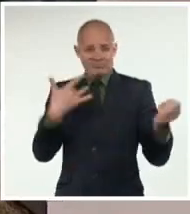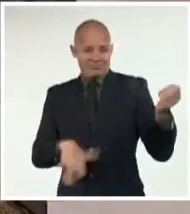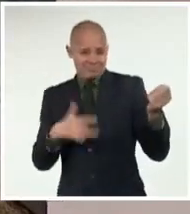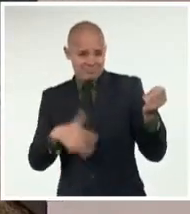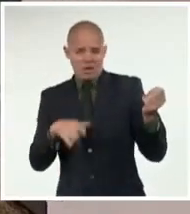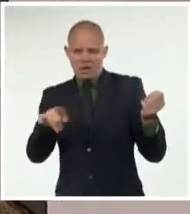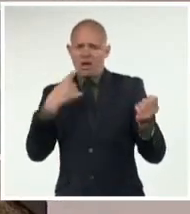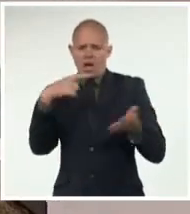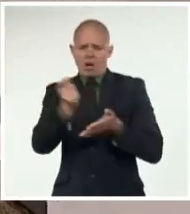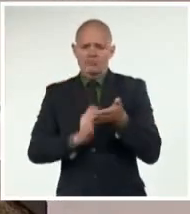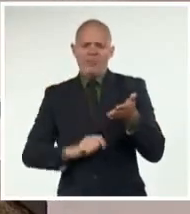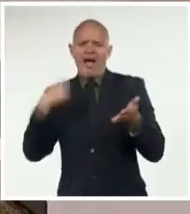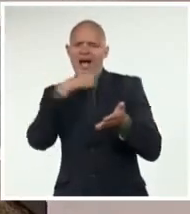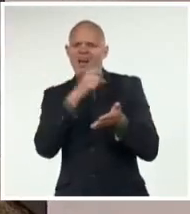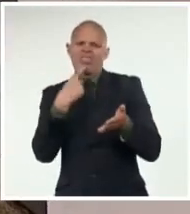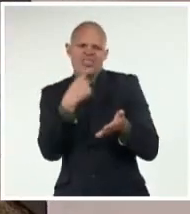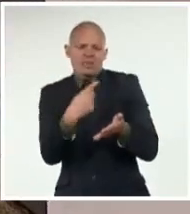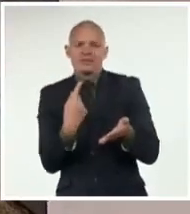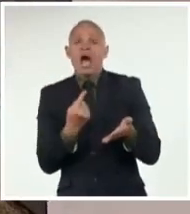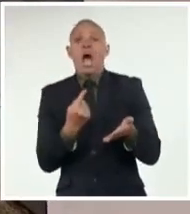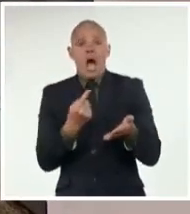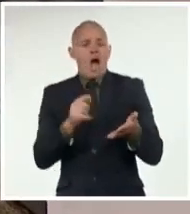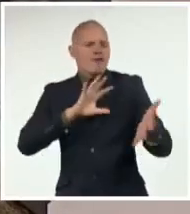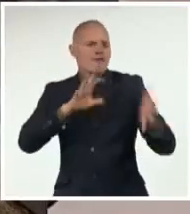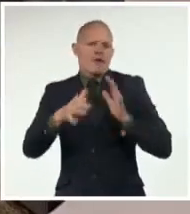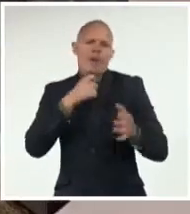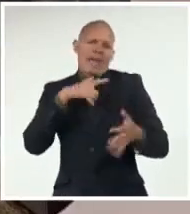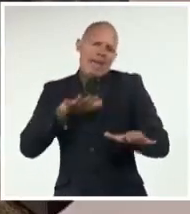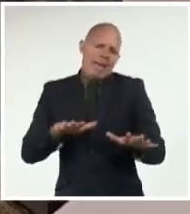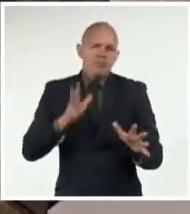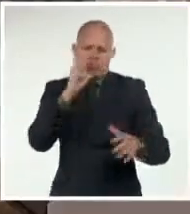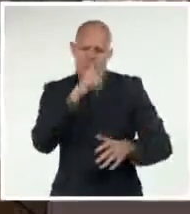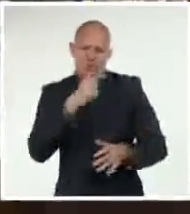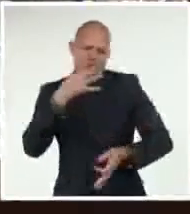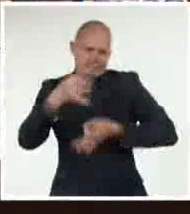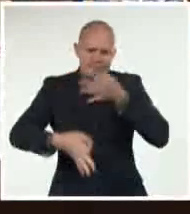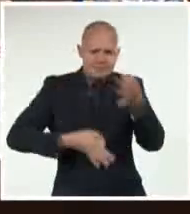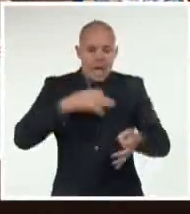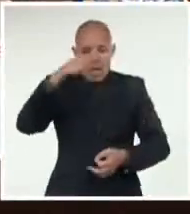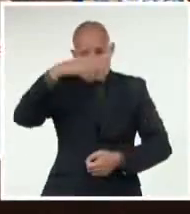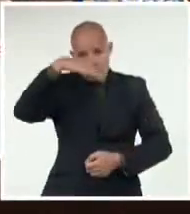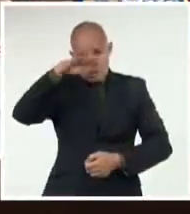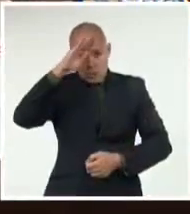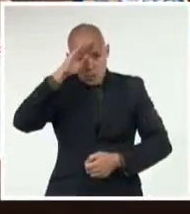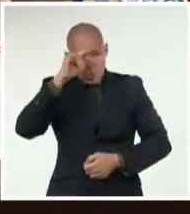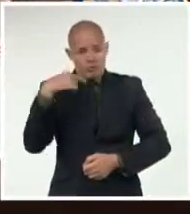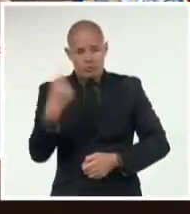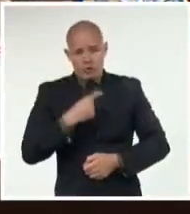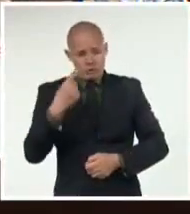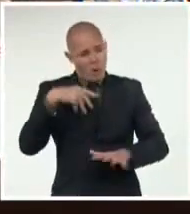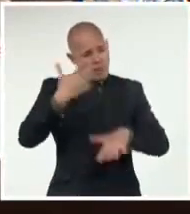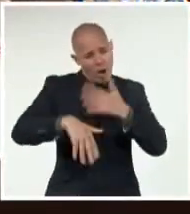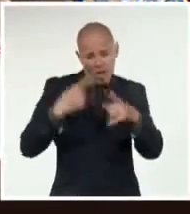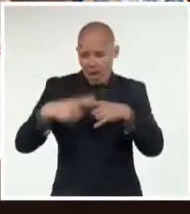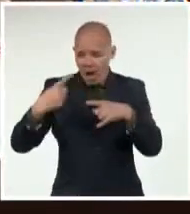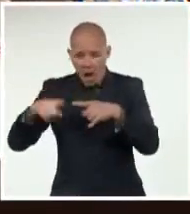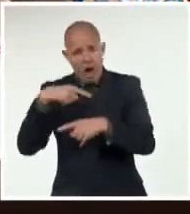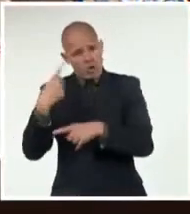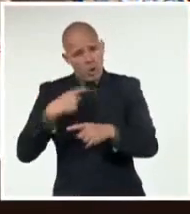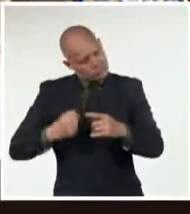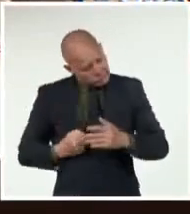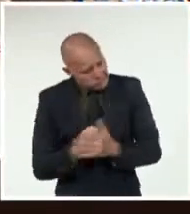enfrentamiento cubano a todos los desafíos. Compañeras y compañeros, desde diferentes